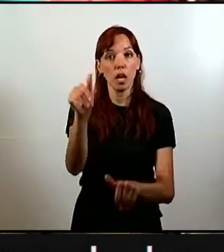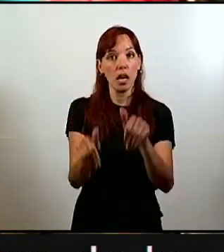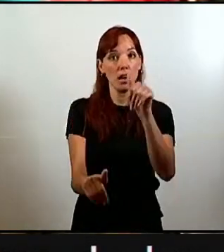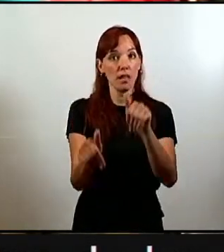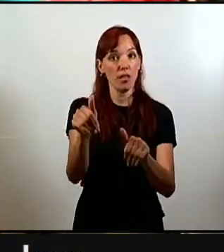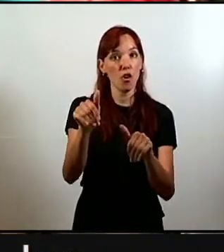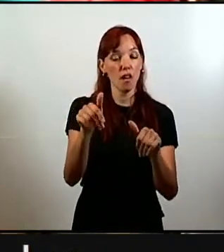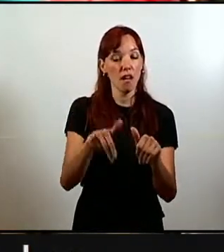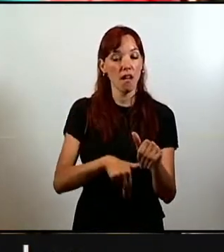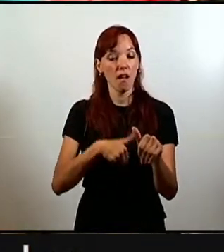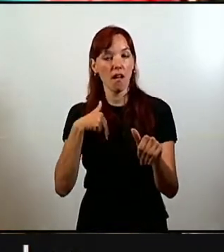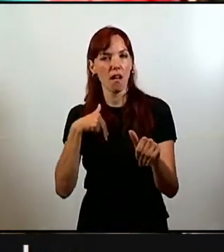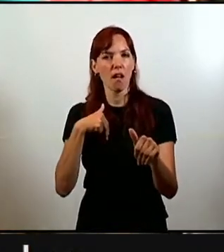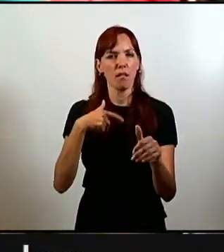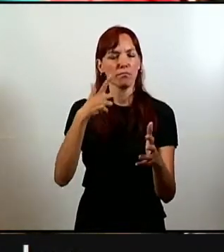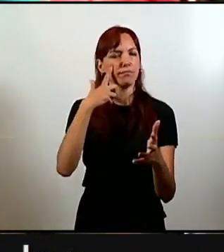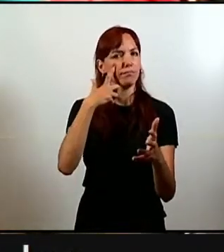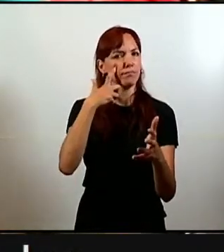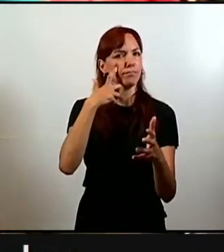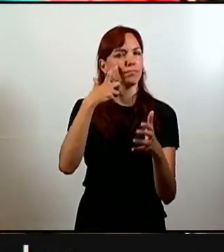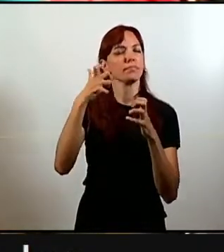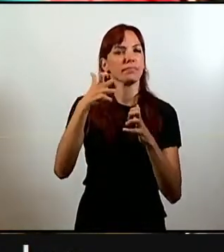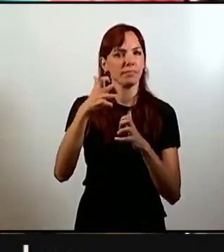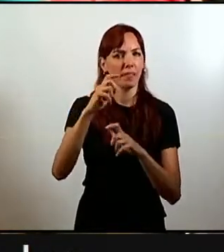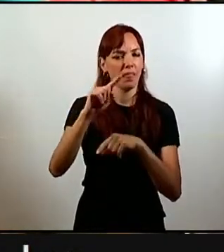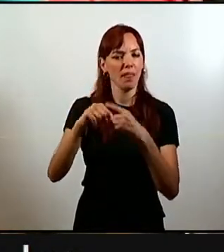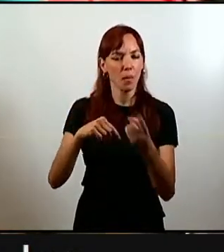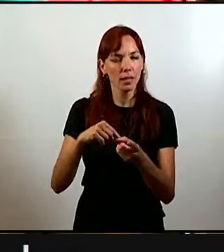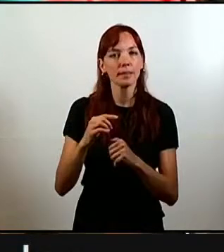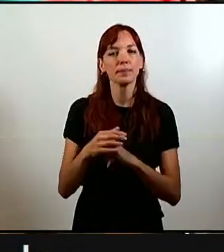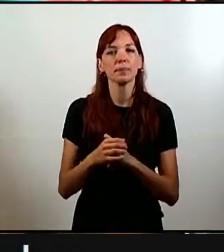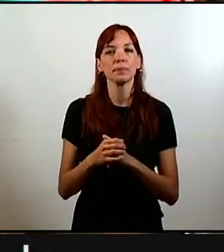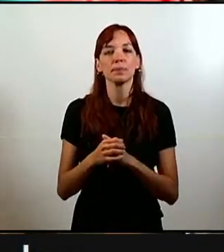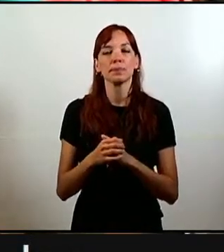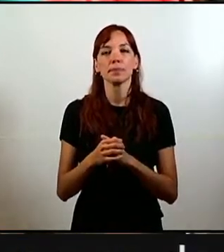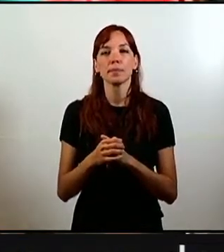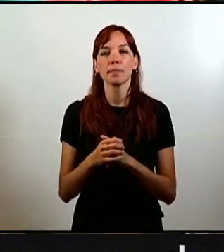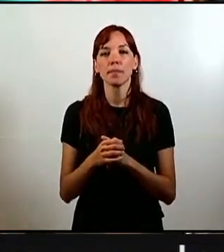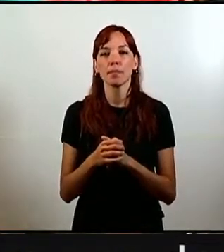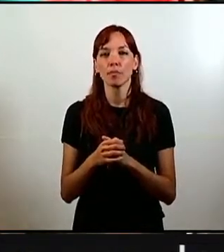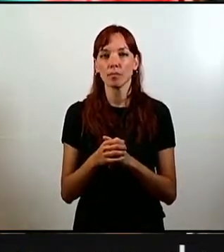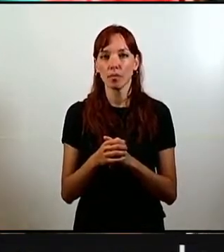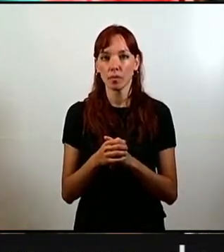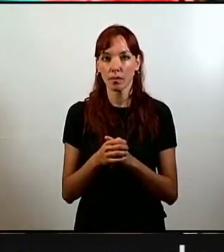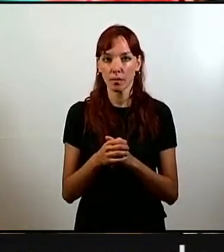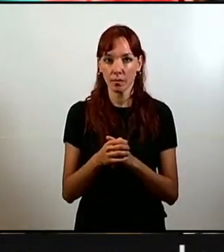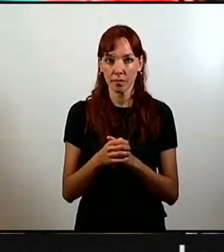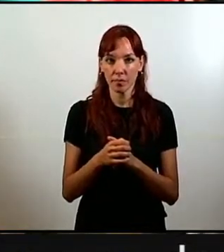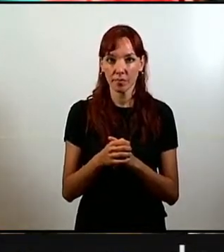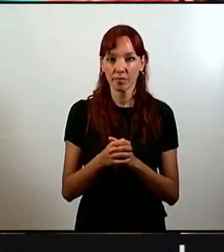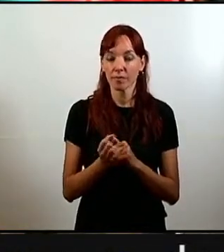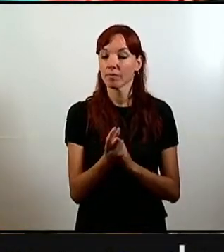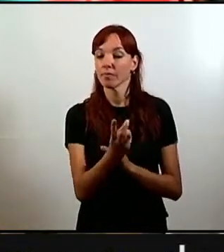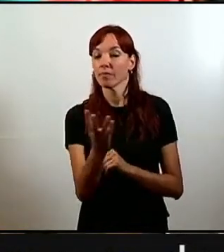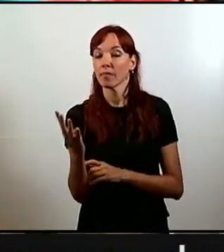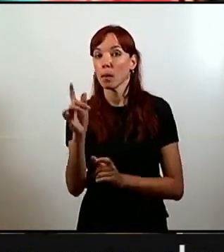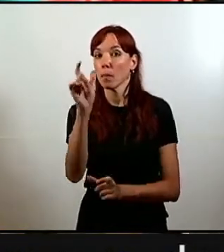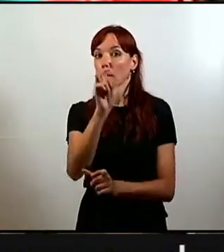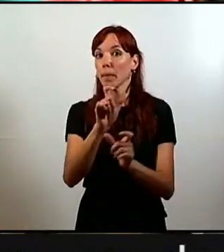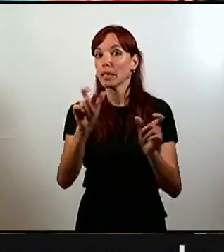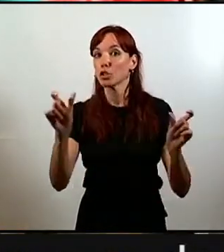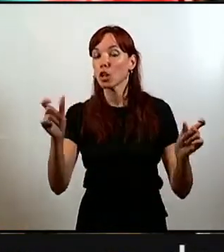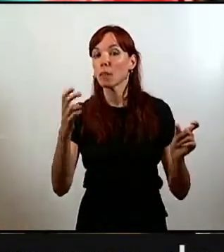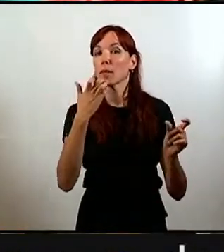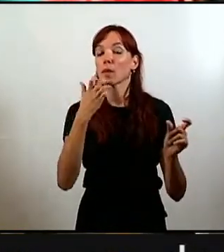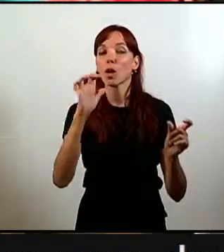generales, me llama la atención que una de las causas que han dado algunas personas, entre ellos Mario Garcés, que es